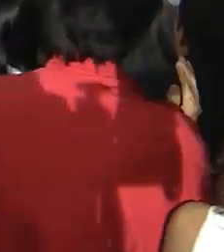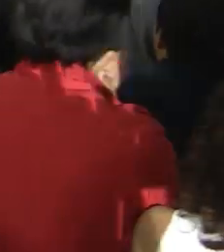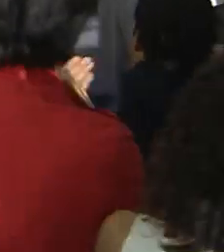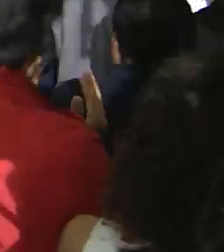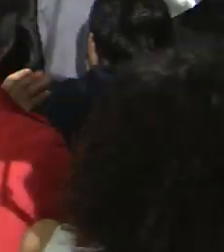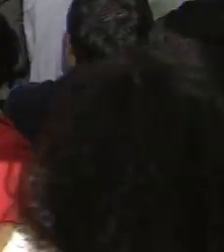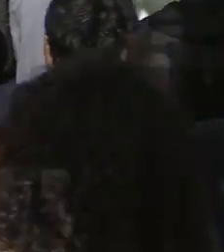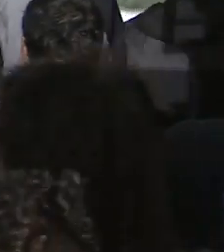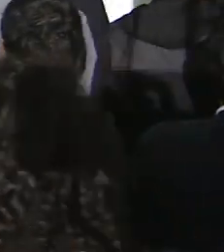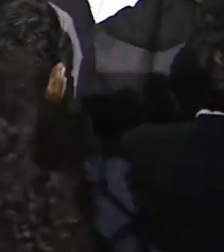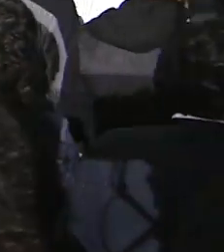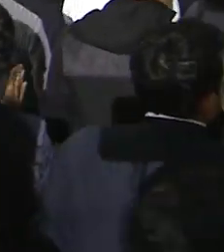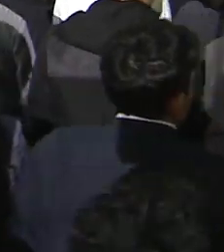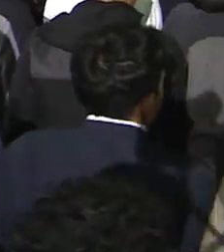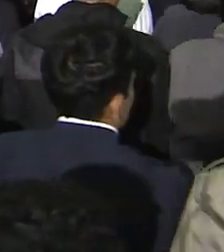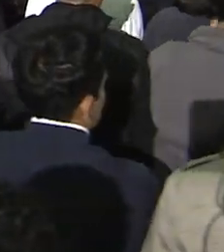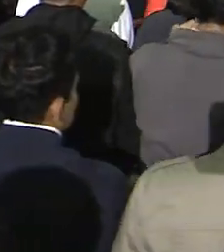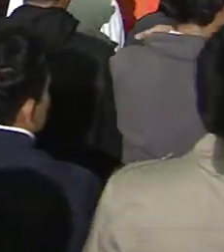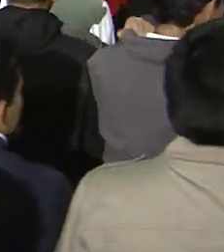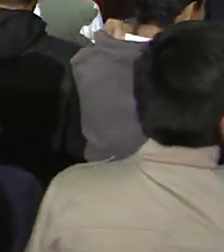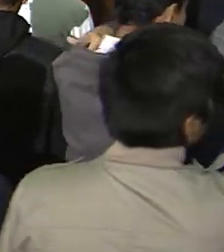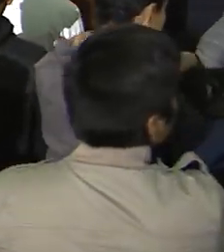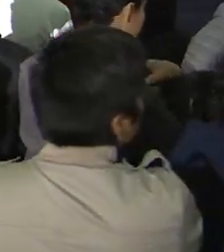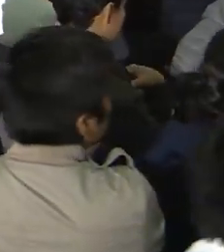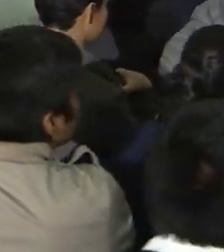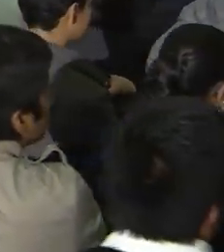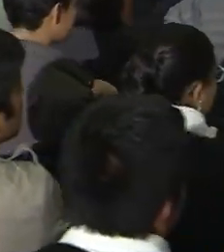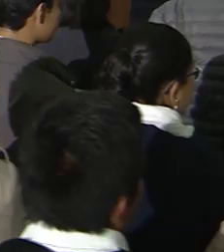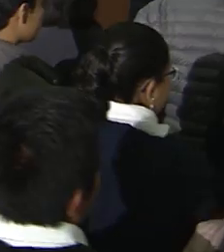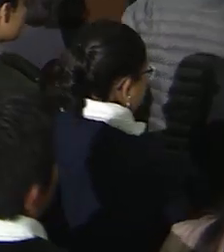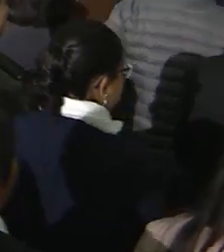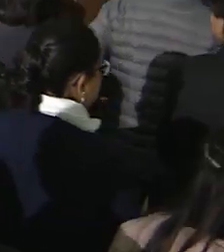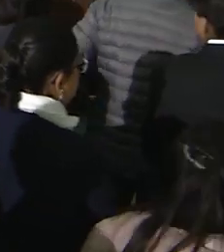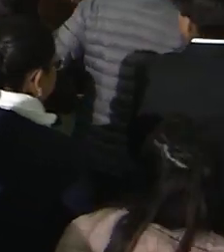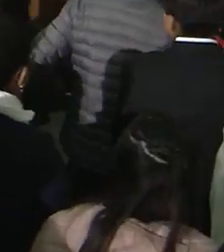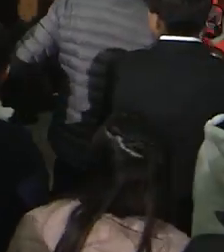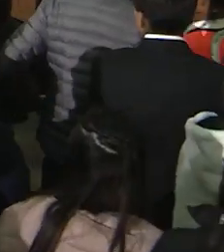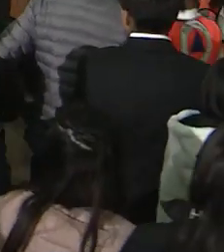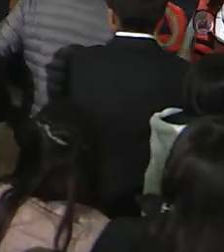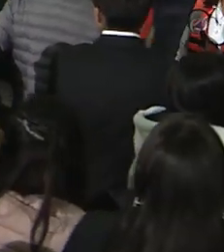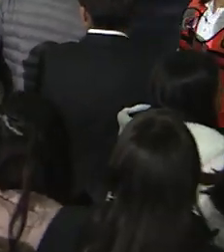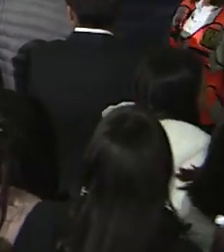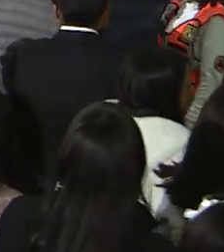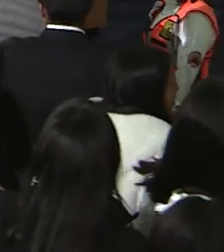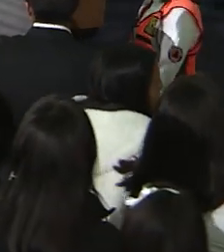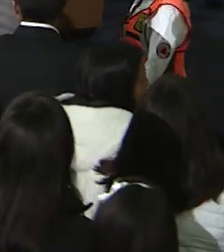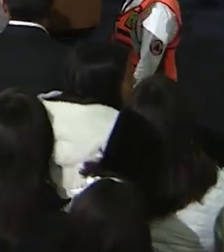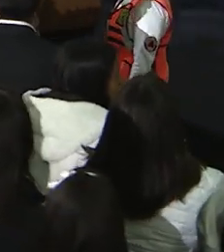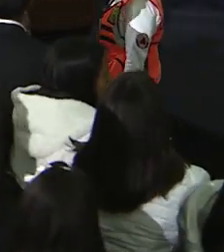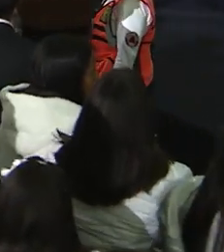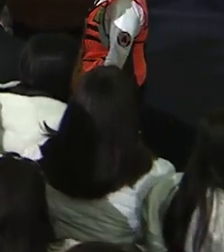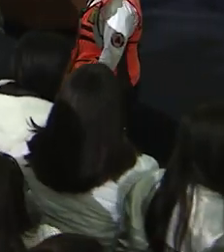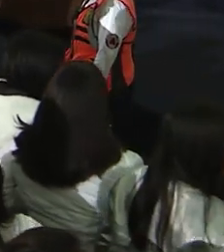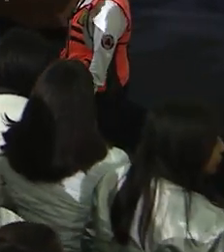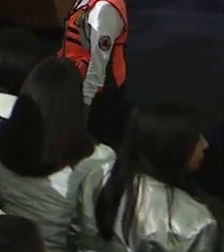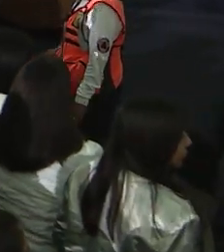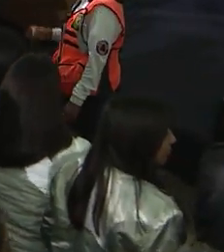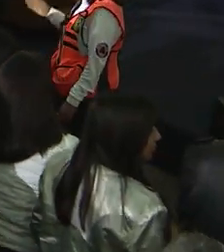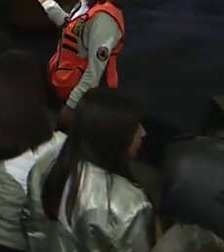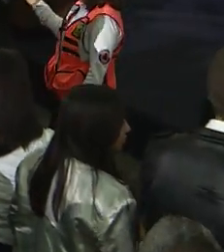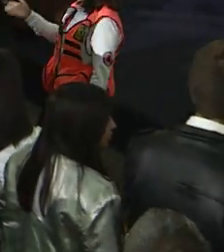es así como damos por terminado este acto a todas y todos ustedes muchas gracias muy buenos días